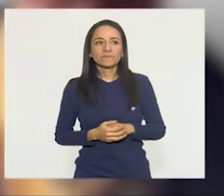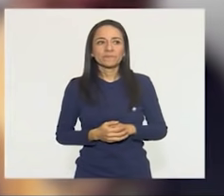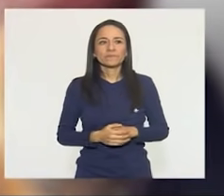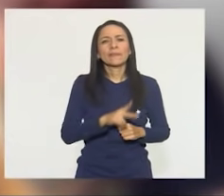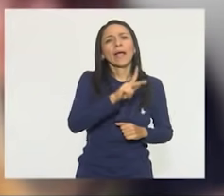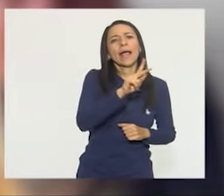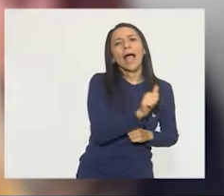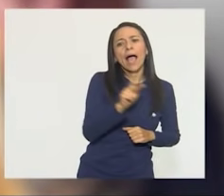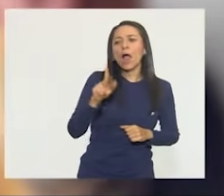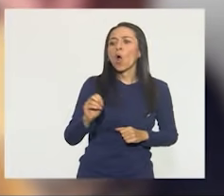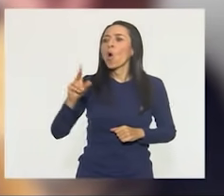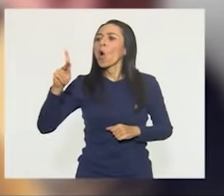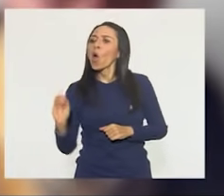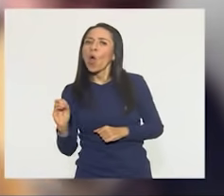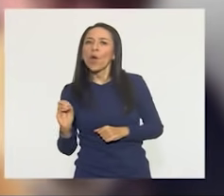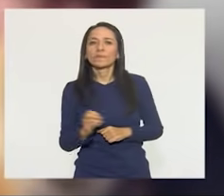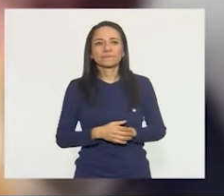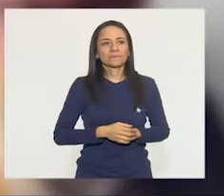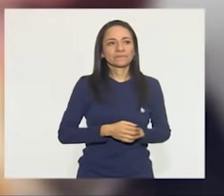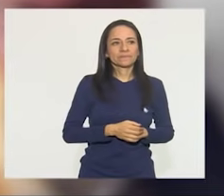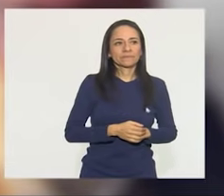Caco-co. Caco-co.